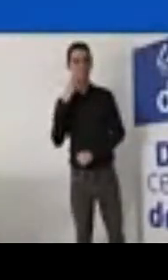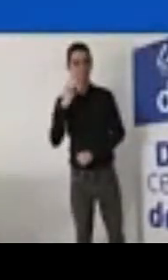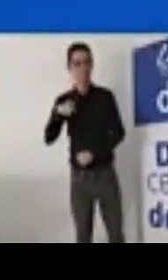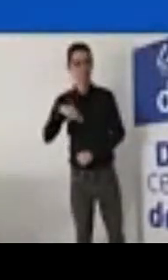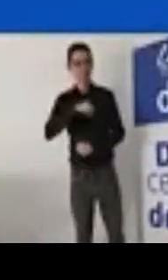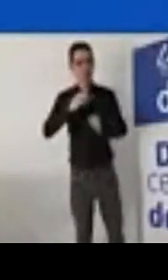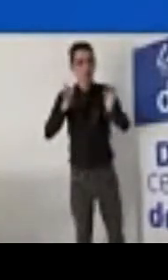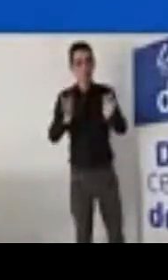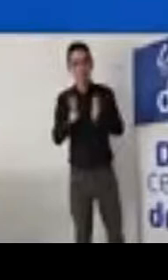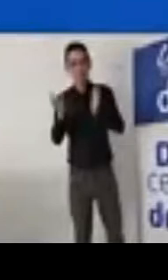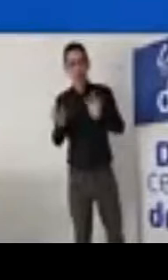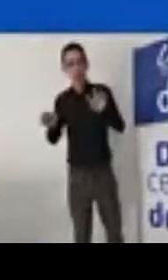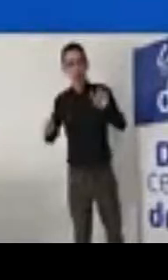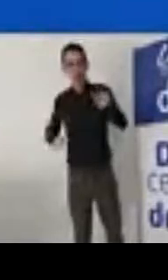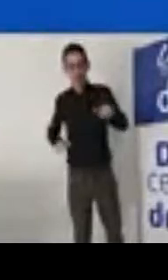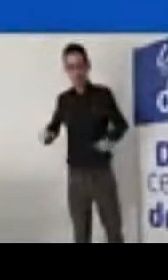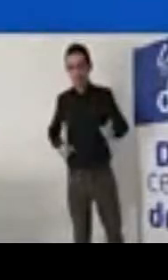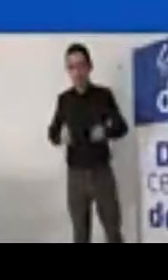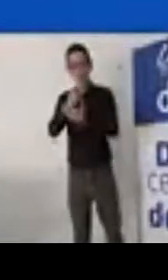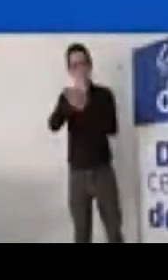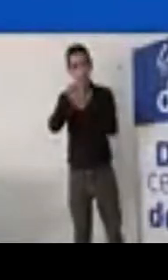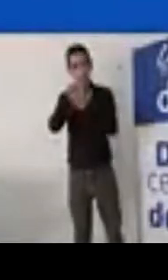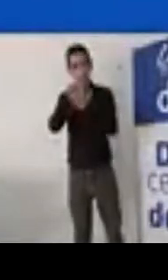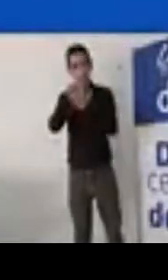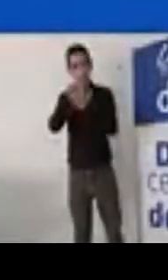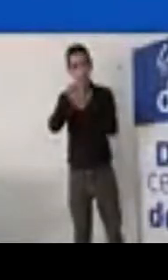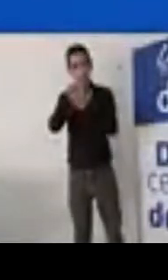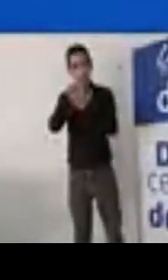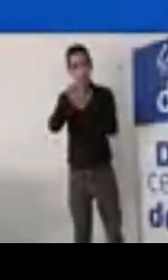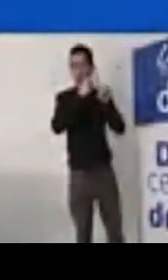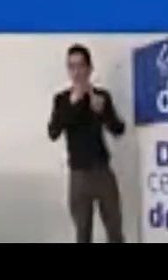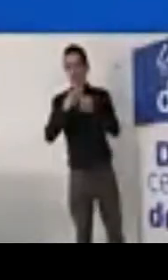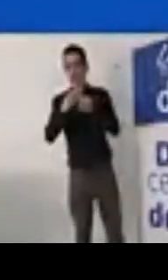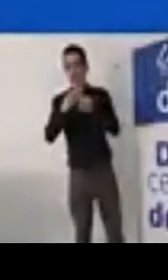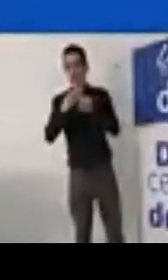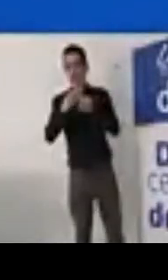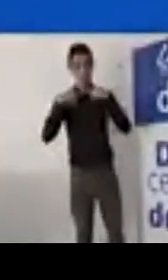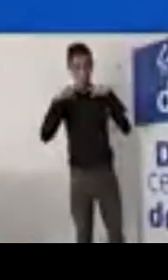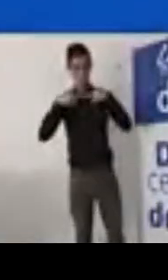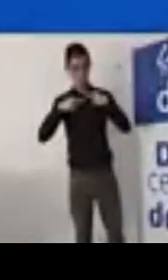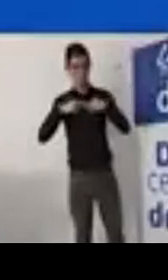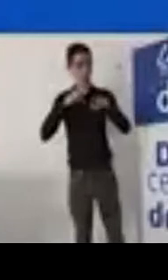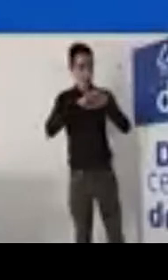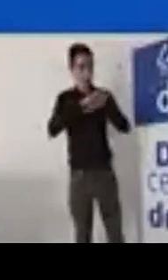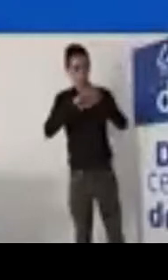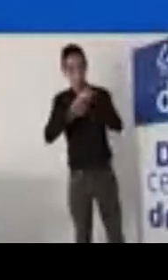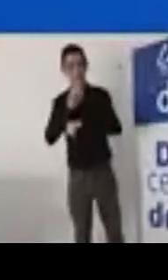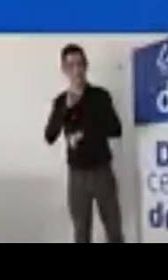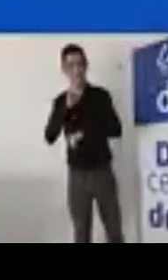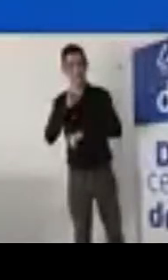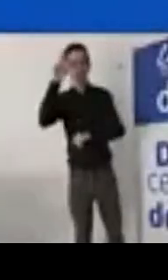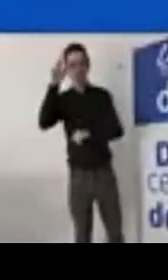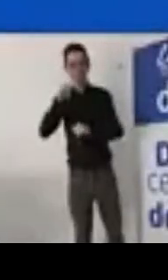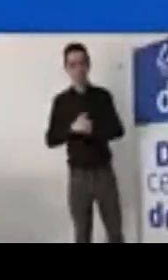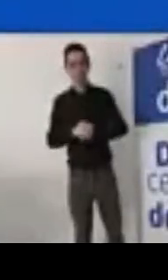que cambian y transforman la vida. Para nosotros en DIF es la prioridad para que nadie se quede afuera, que